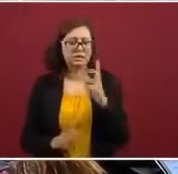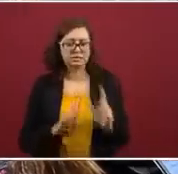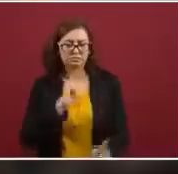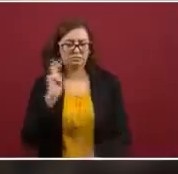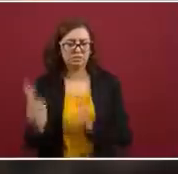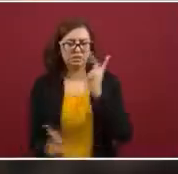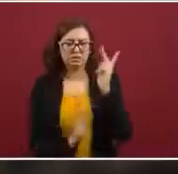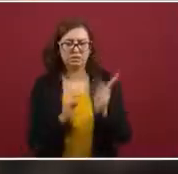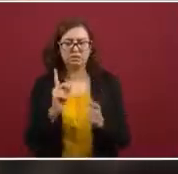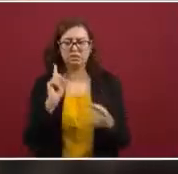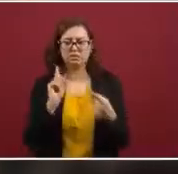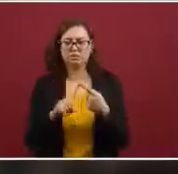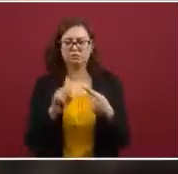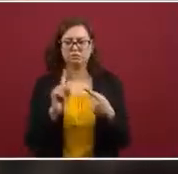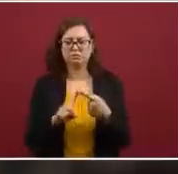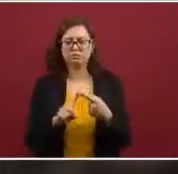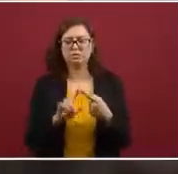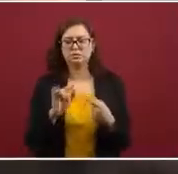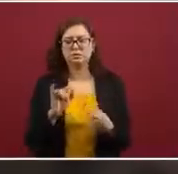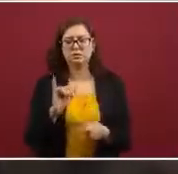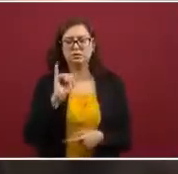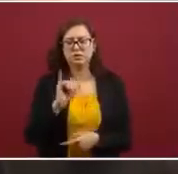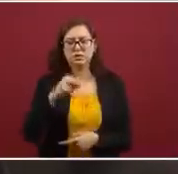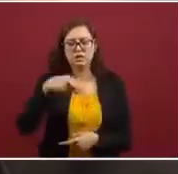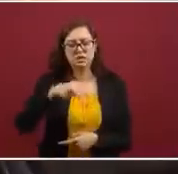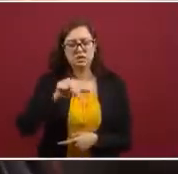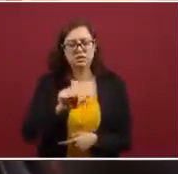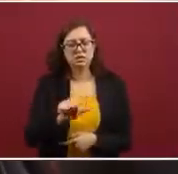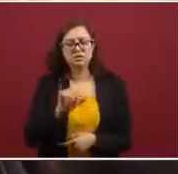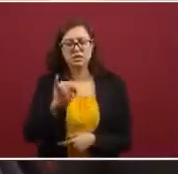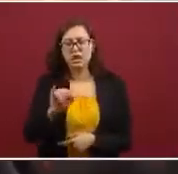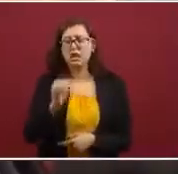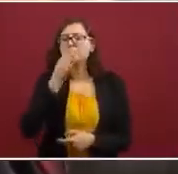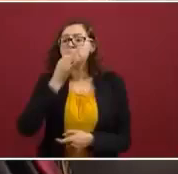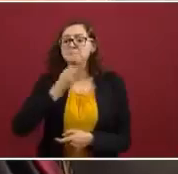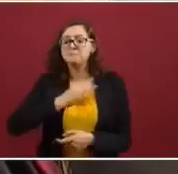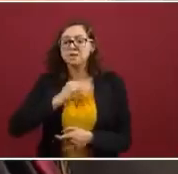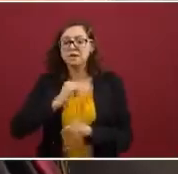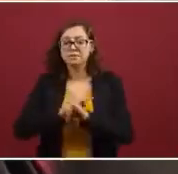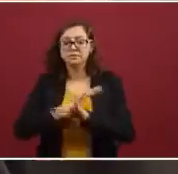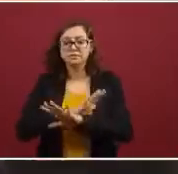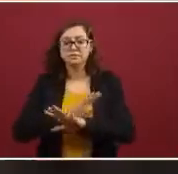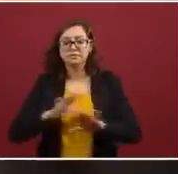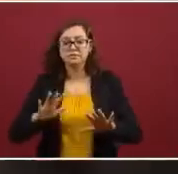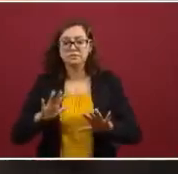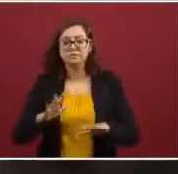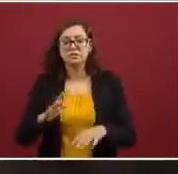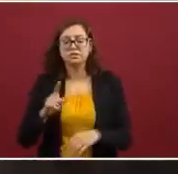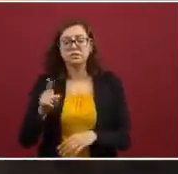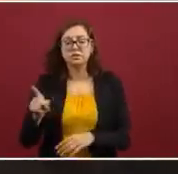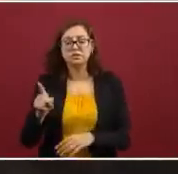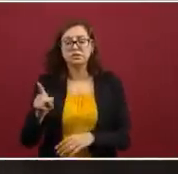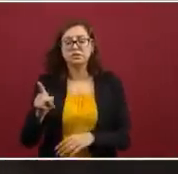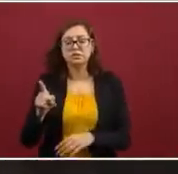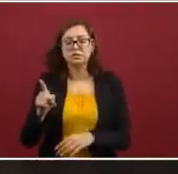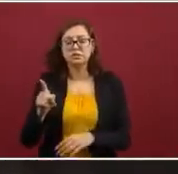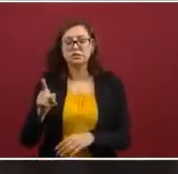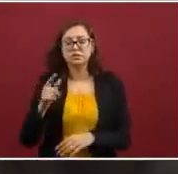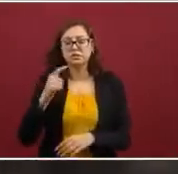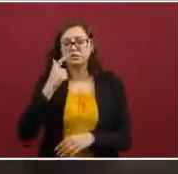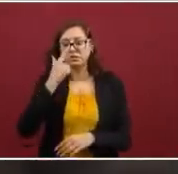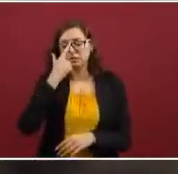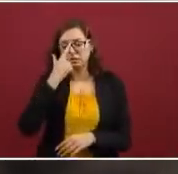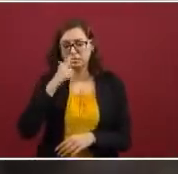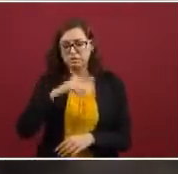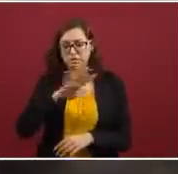Una, en el INAI nos han informado de que están buscando a la